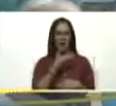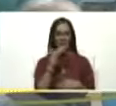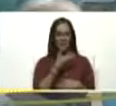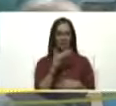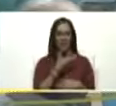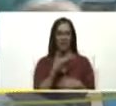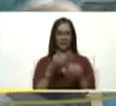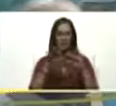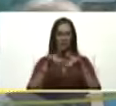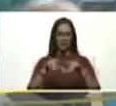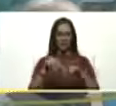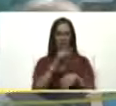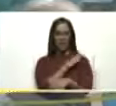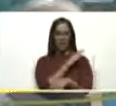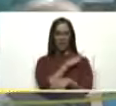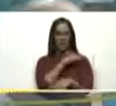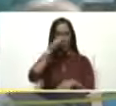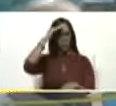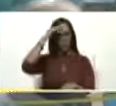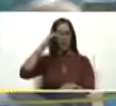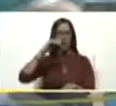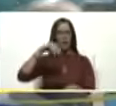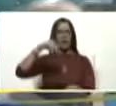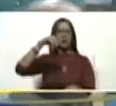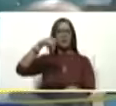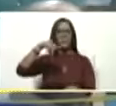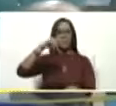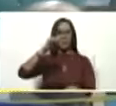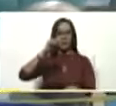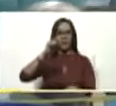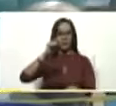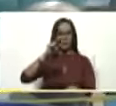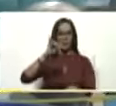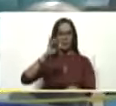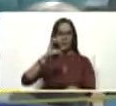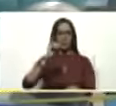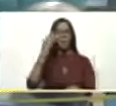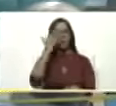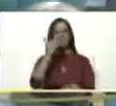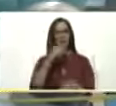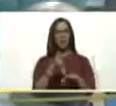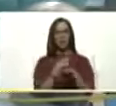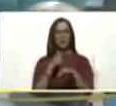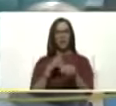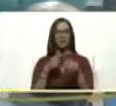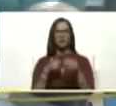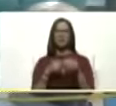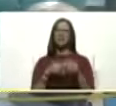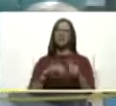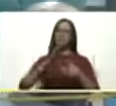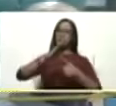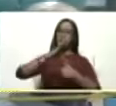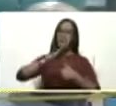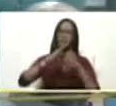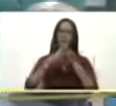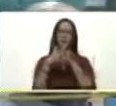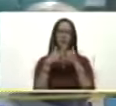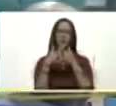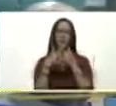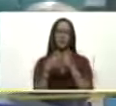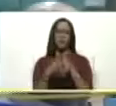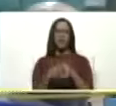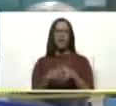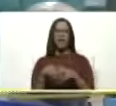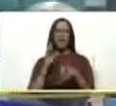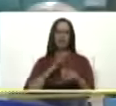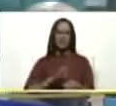al coronel Patricio Campbell, le decía, pareciera que los gobiernos de los Estados Unidos de Norteamérica está prevenido